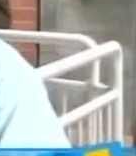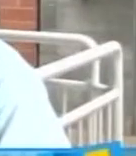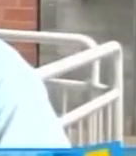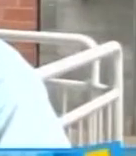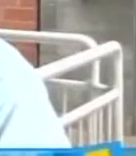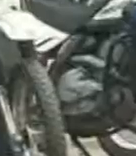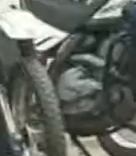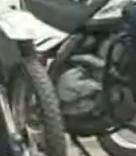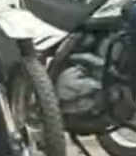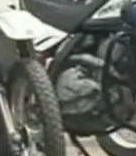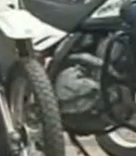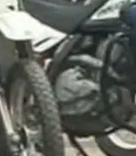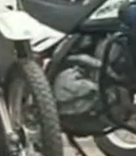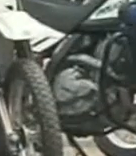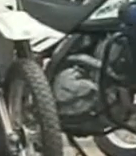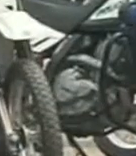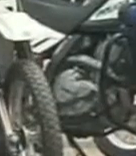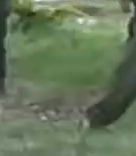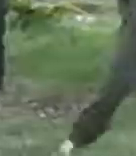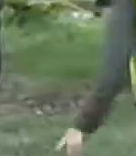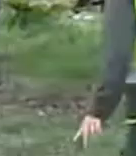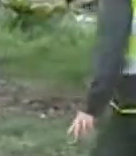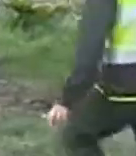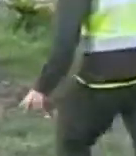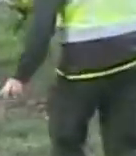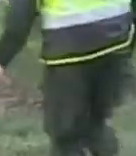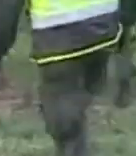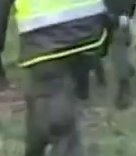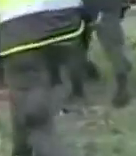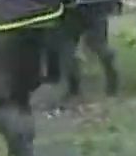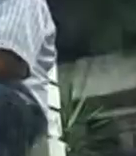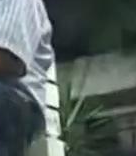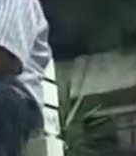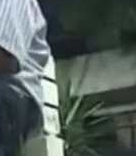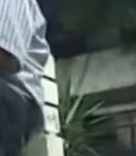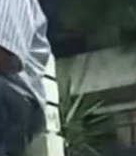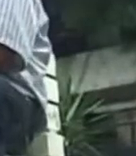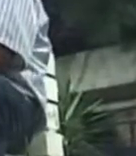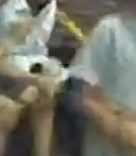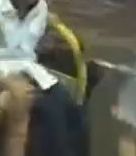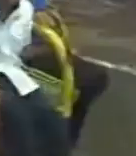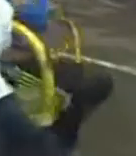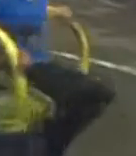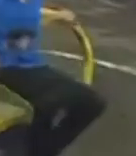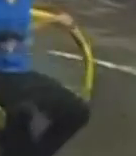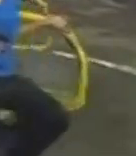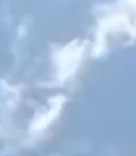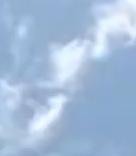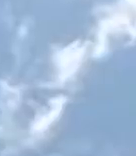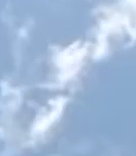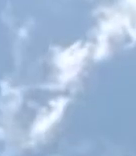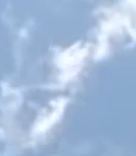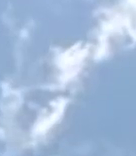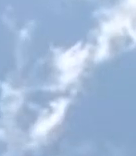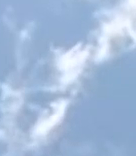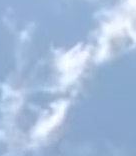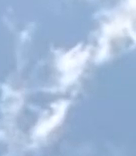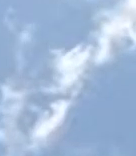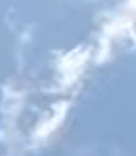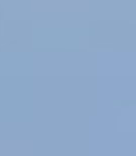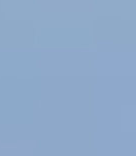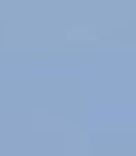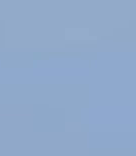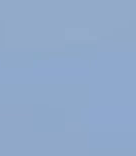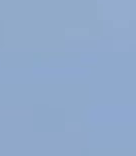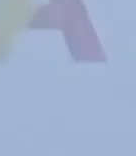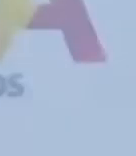la comunidad. En materia de seguridad, se ampliaron los cuadrantes en 7 más. Se iluminarán 12 parques y se instalarán 7 nuevas